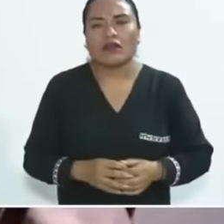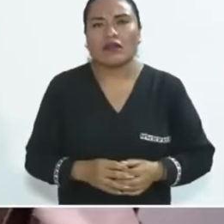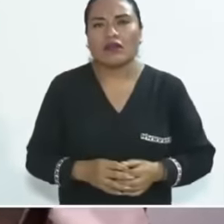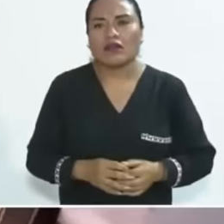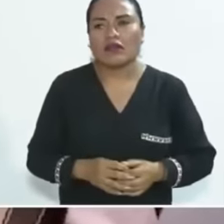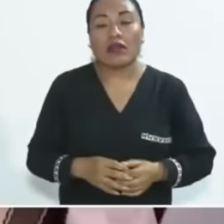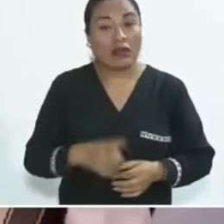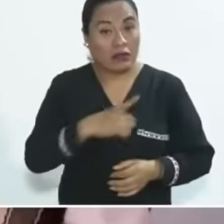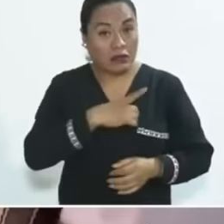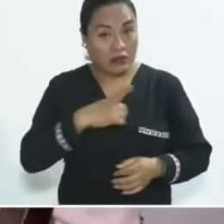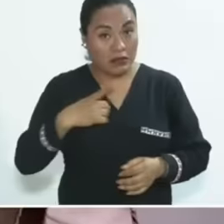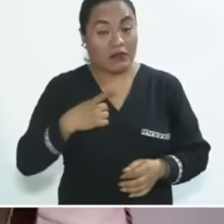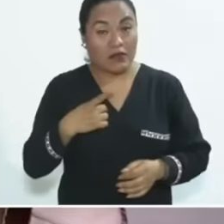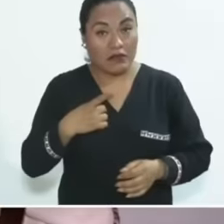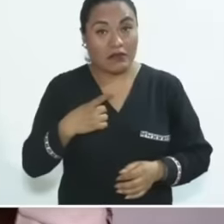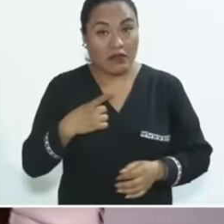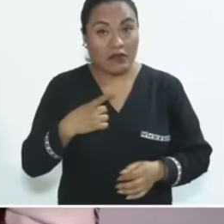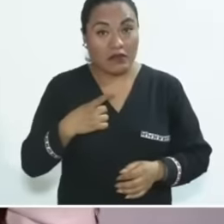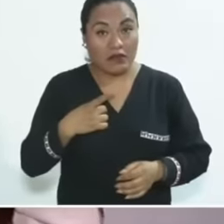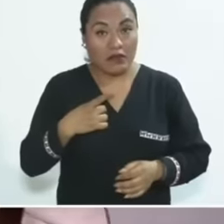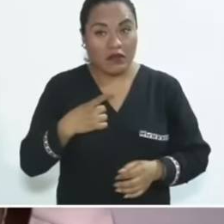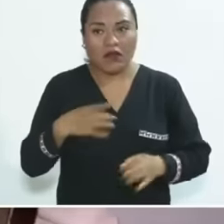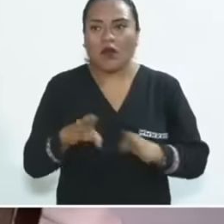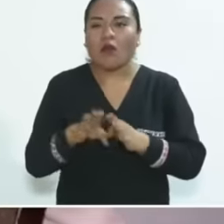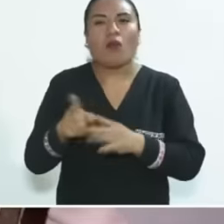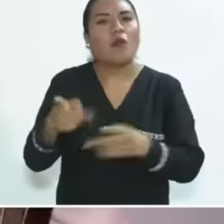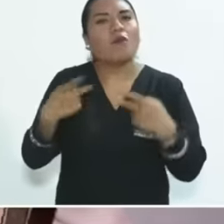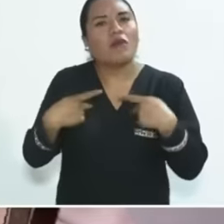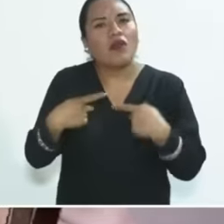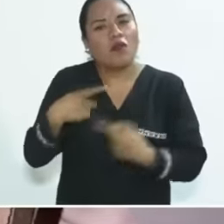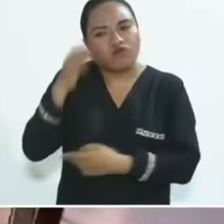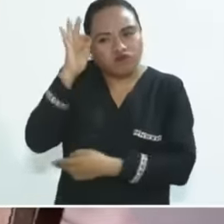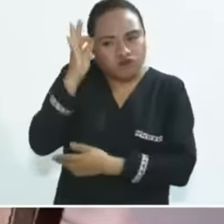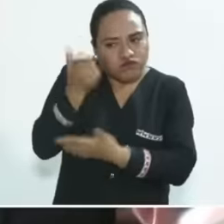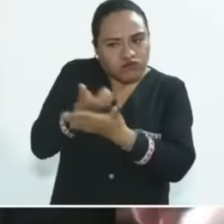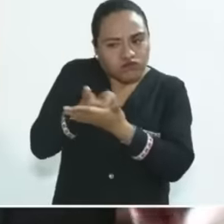se eleve el salario del peón.